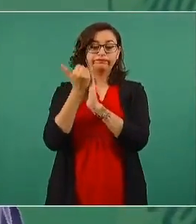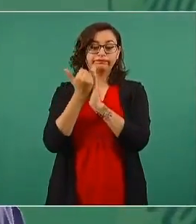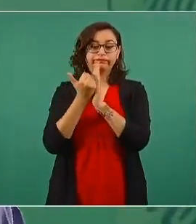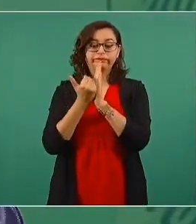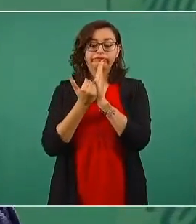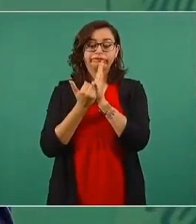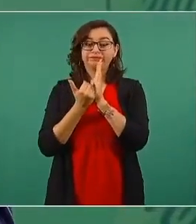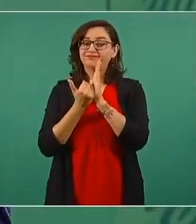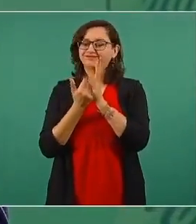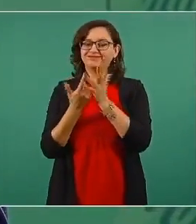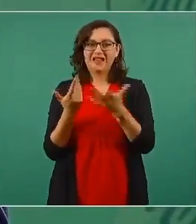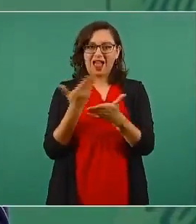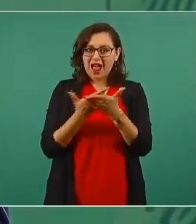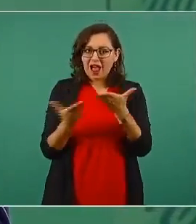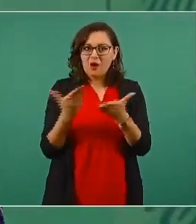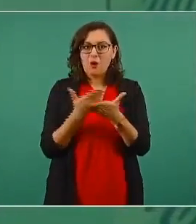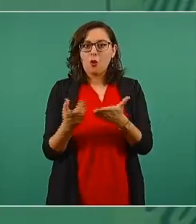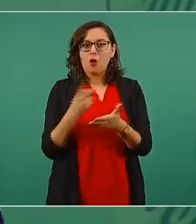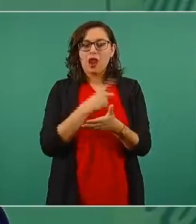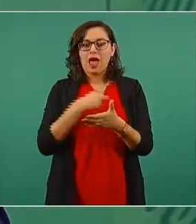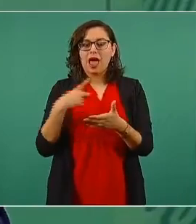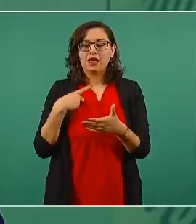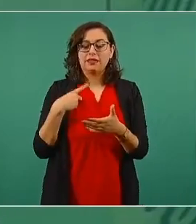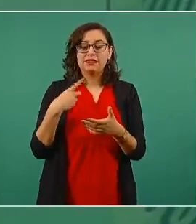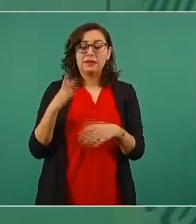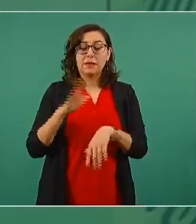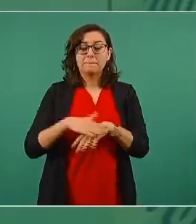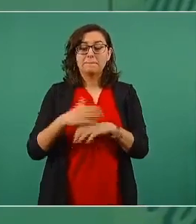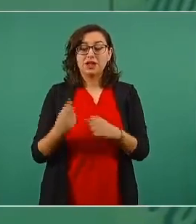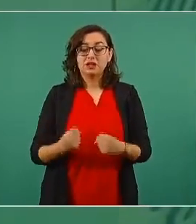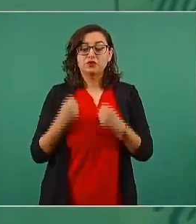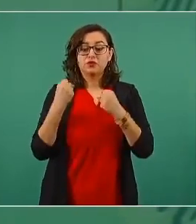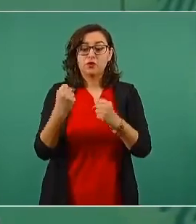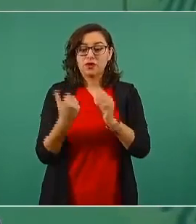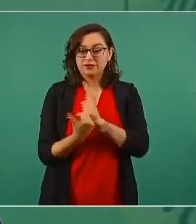deben fortalecerse. Eso es democracia